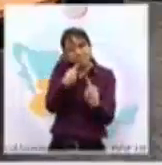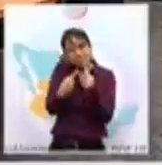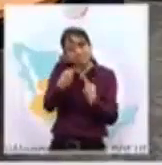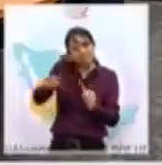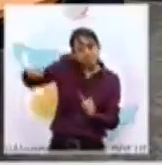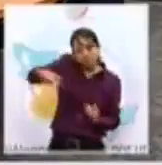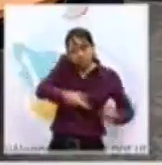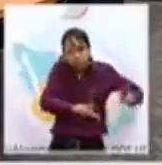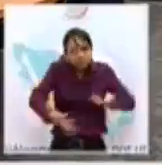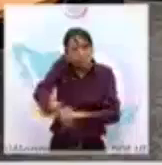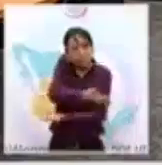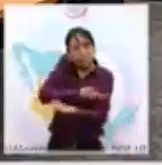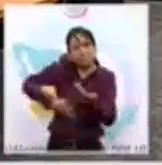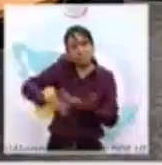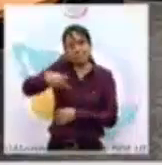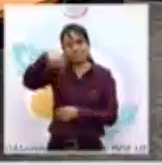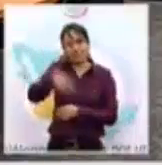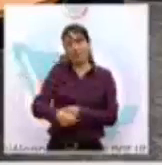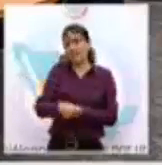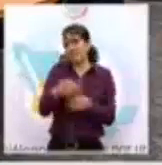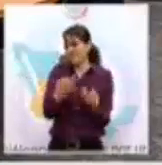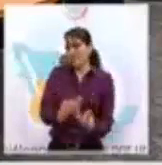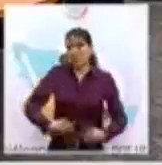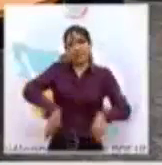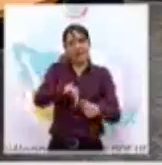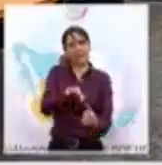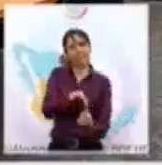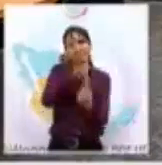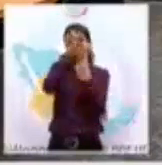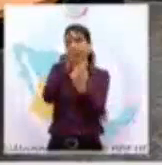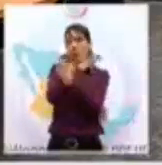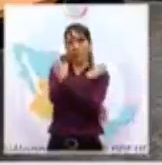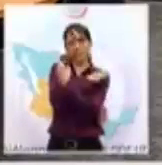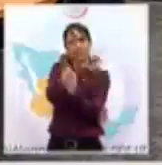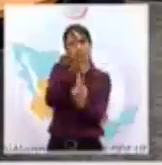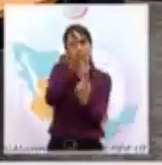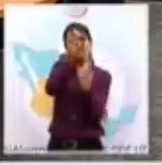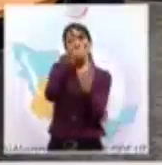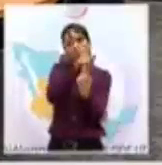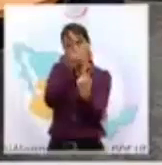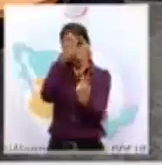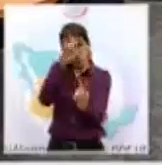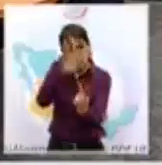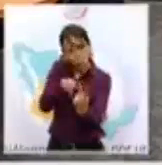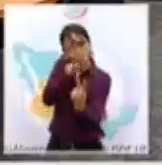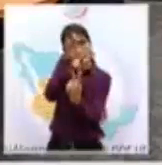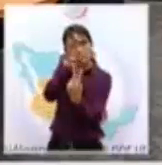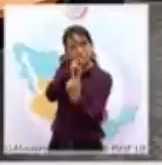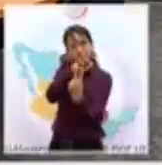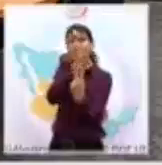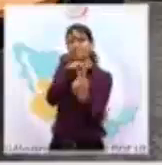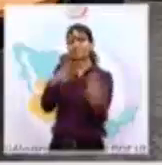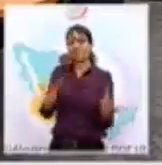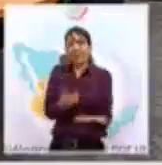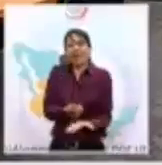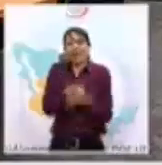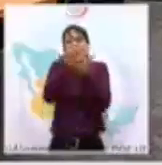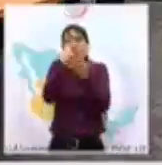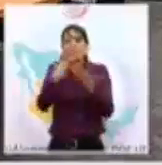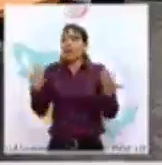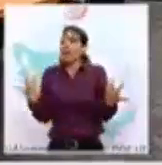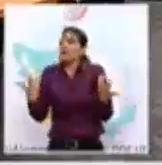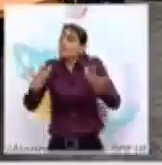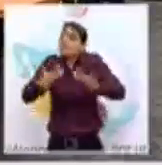la mesa, ¿no? De la importancia de la educación, la importancia de la cultura y cómo ambas inciden en los temas de la cohesión social.